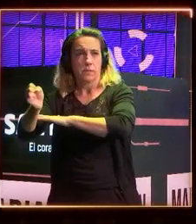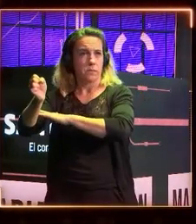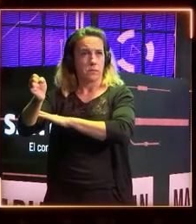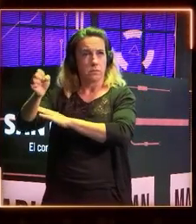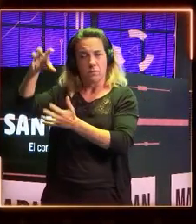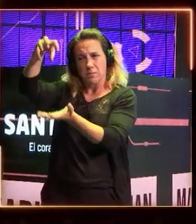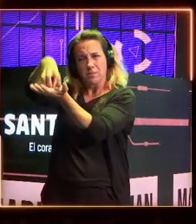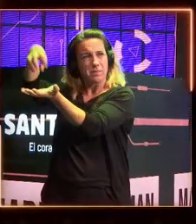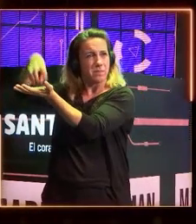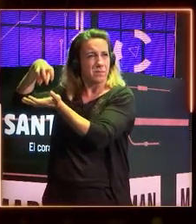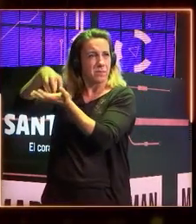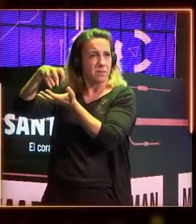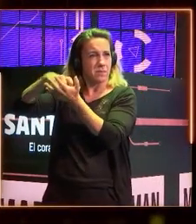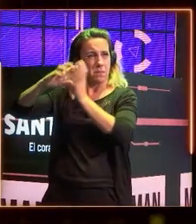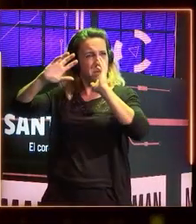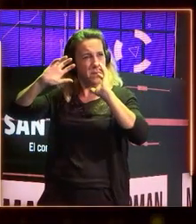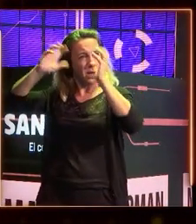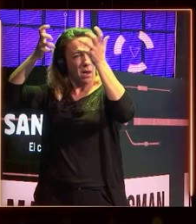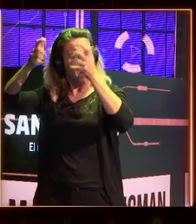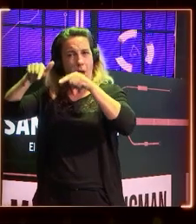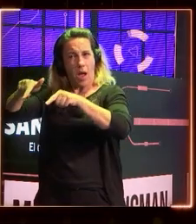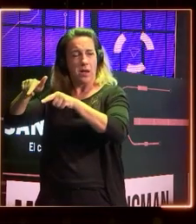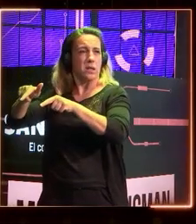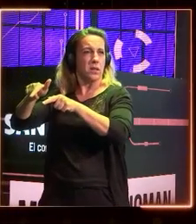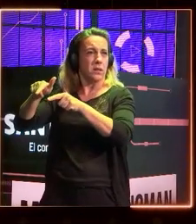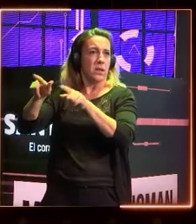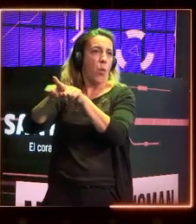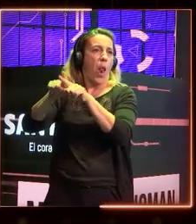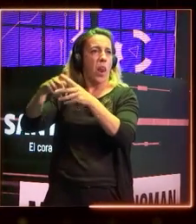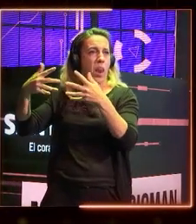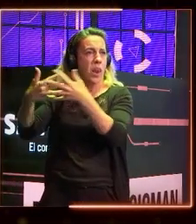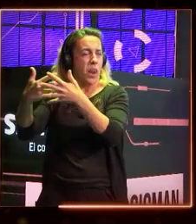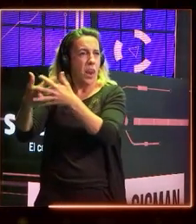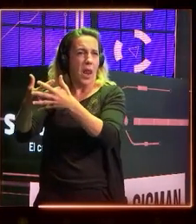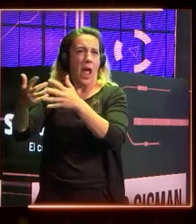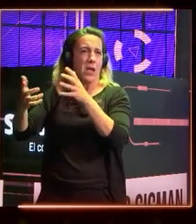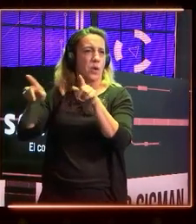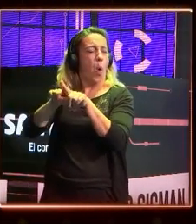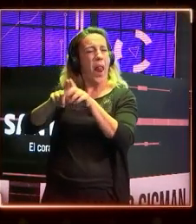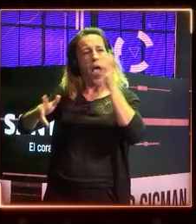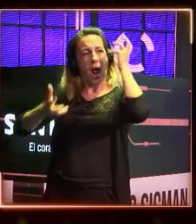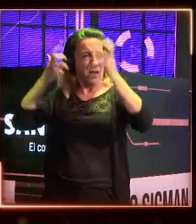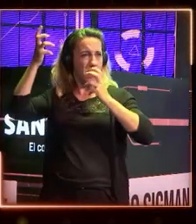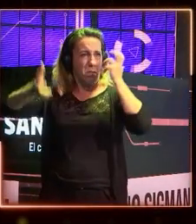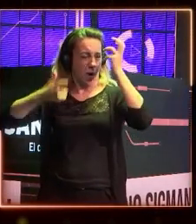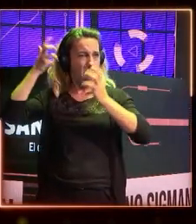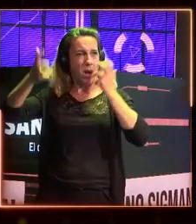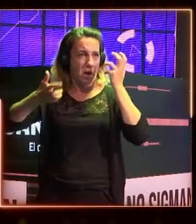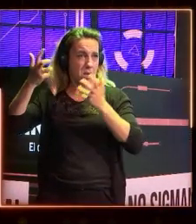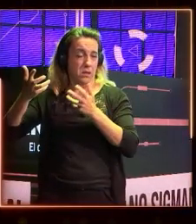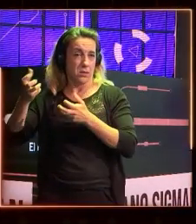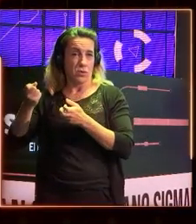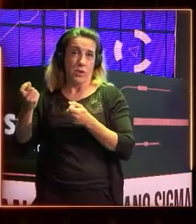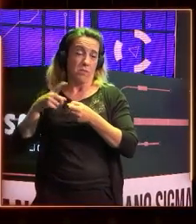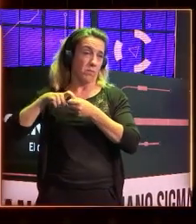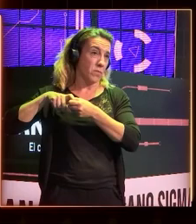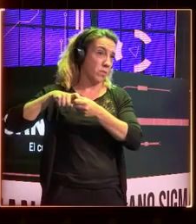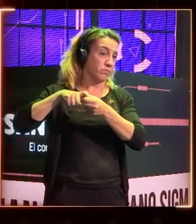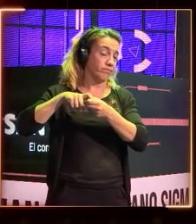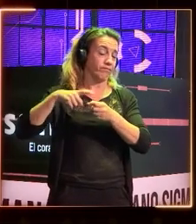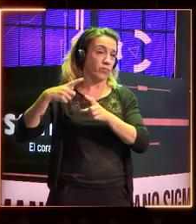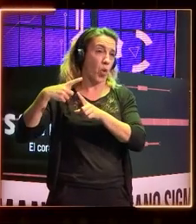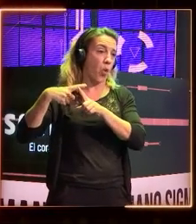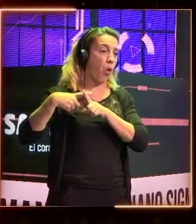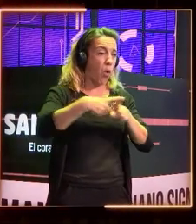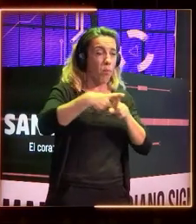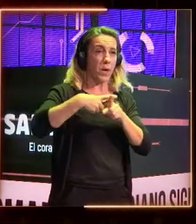donde quedaban reclutados esos animales no humanos que no tenían la suerte ni la virtud de poder formar parte del contorno del humano y este